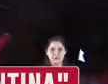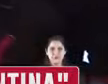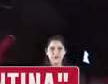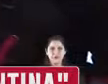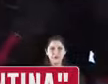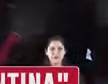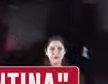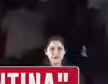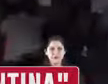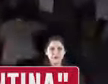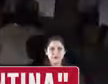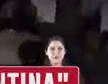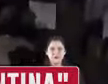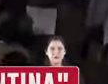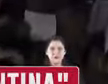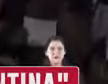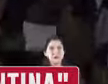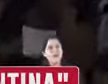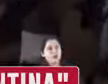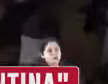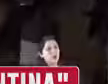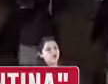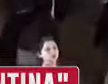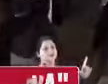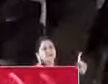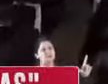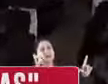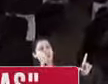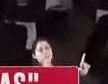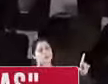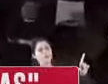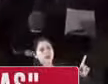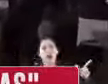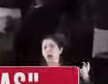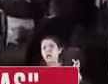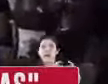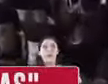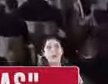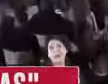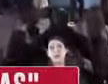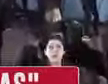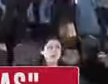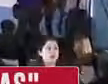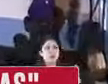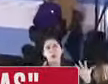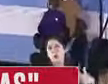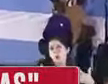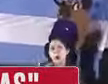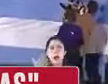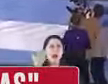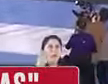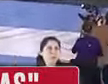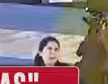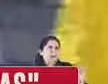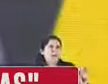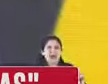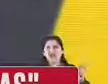estoy escuchando en algunos medios que el debate hay que el debate político nunca una campaña tan mala que el debate